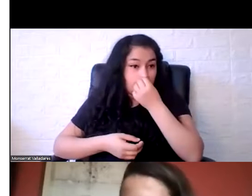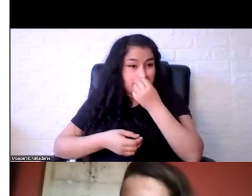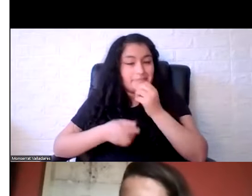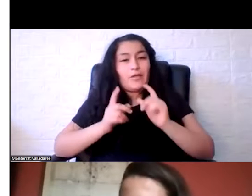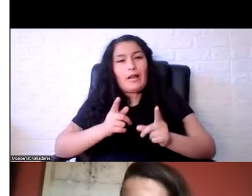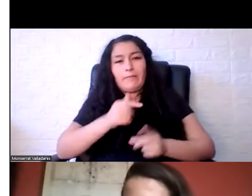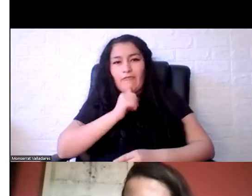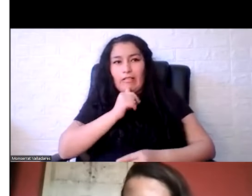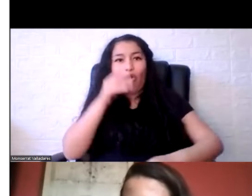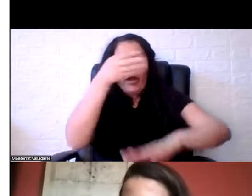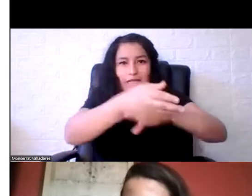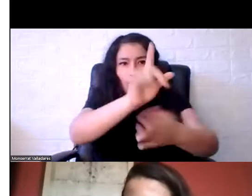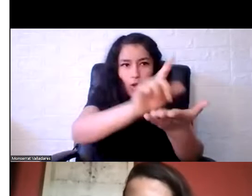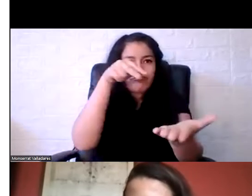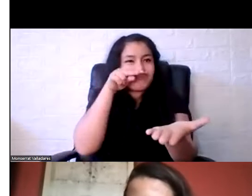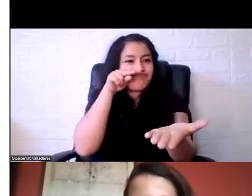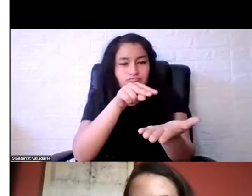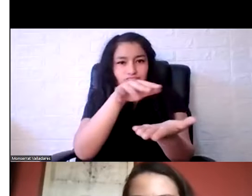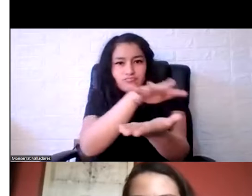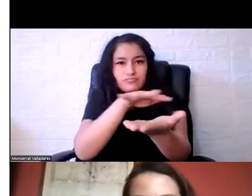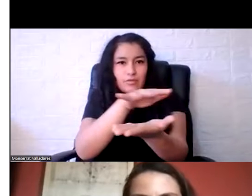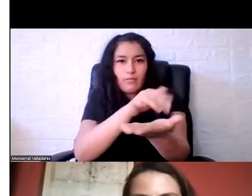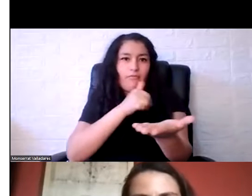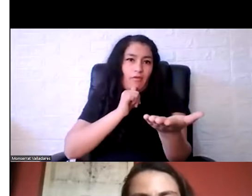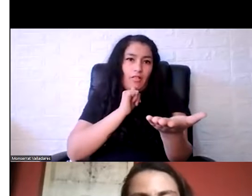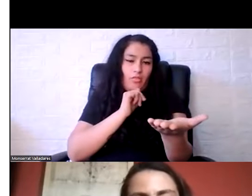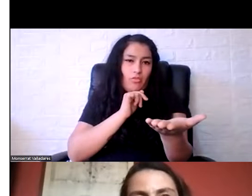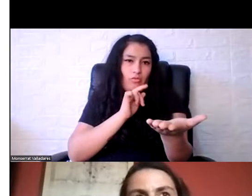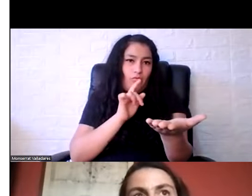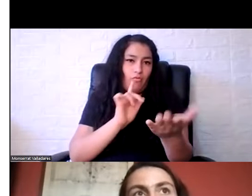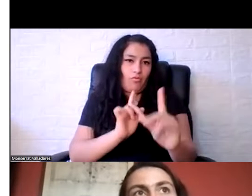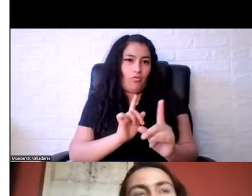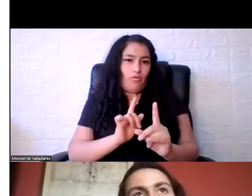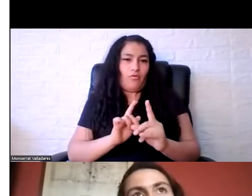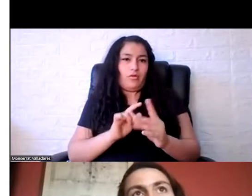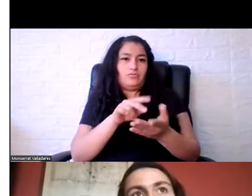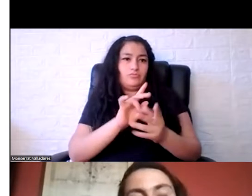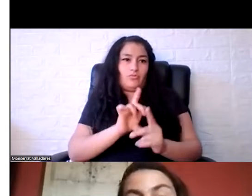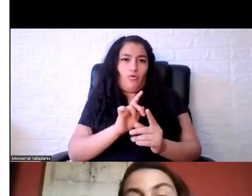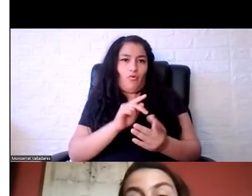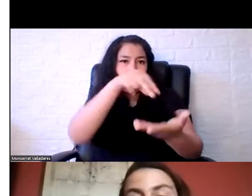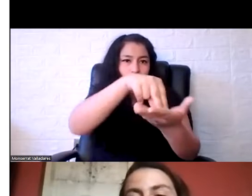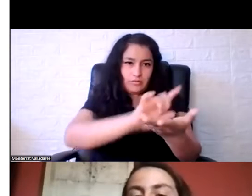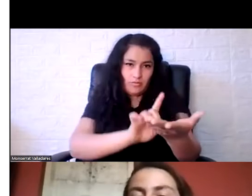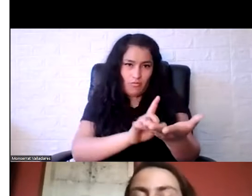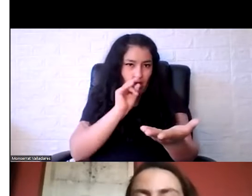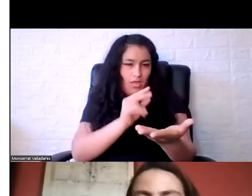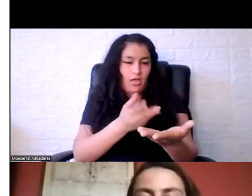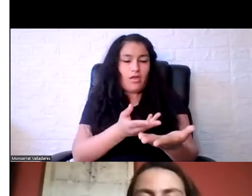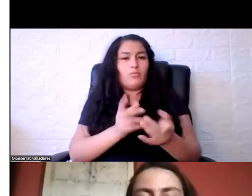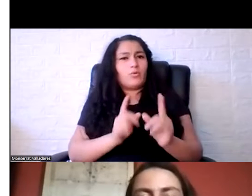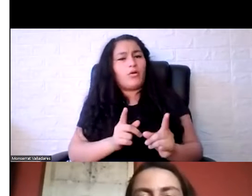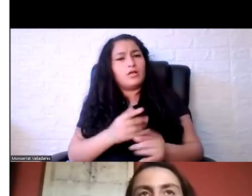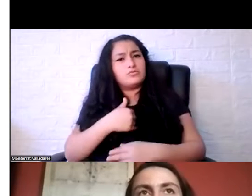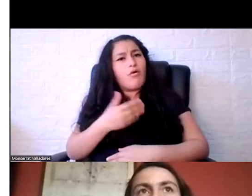la visita para ver in situ, ¿no es cierto?, cómo es esta lucha. Pero claro, nosotros habíamos preparado una pauta de